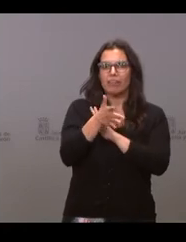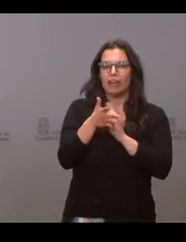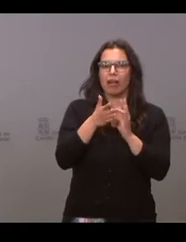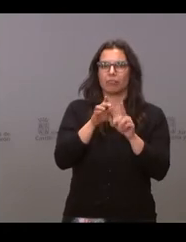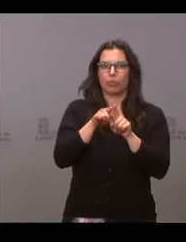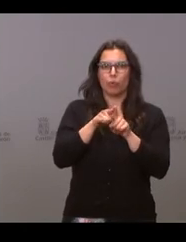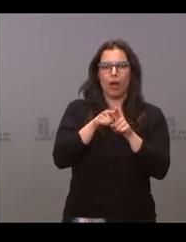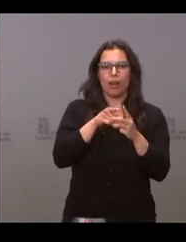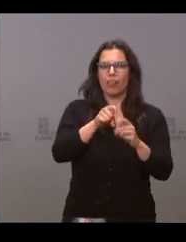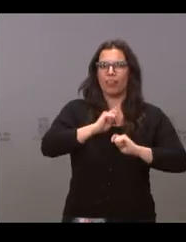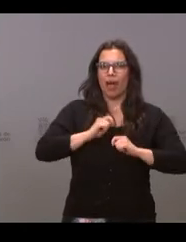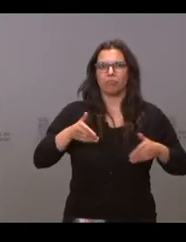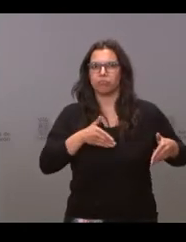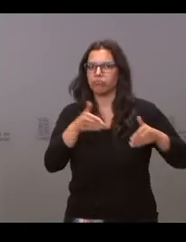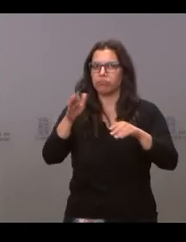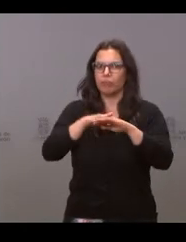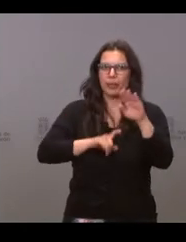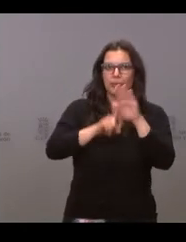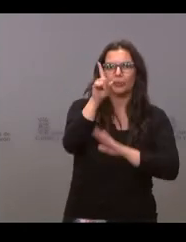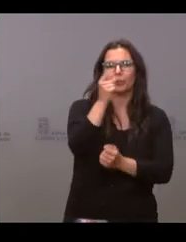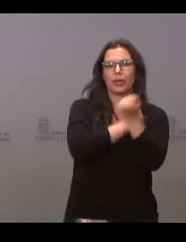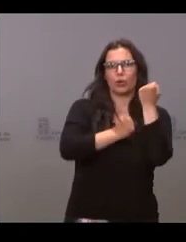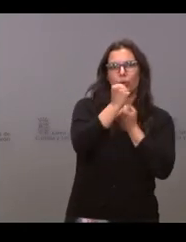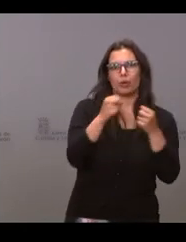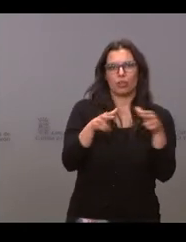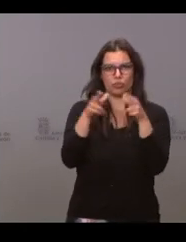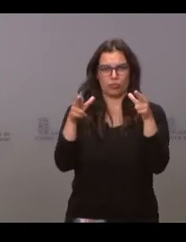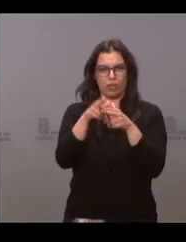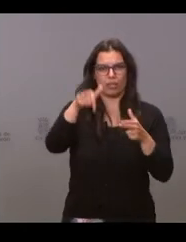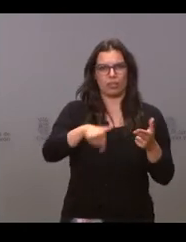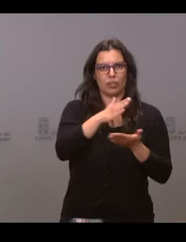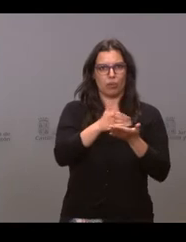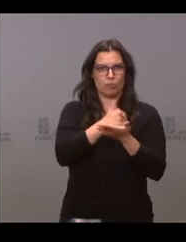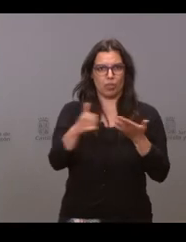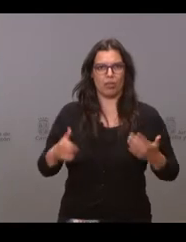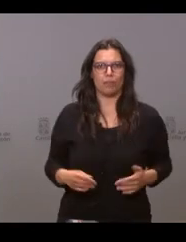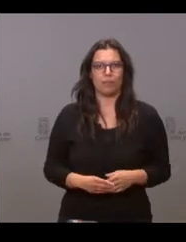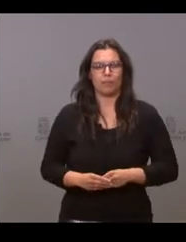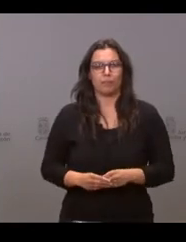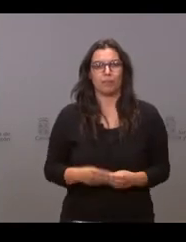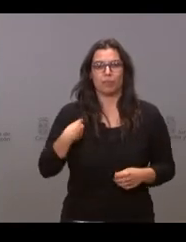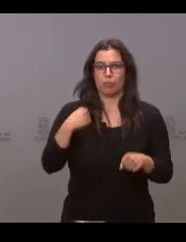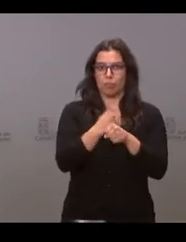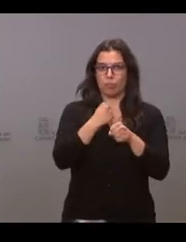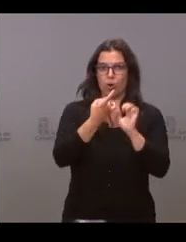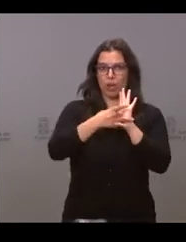económica y social en nuestra comunidad autónoma recuperación desde el empleo